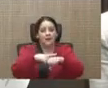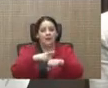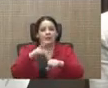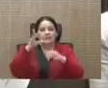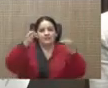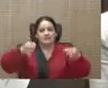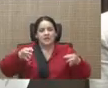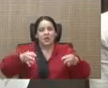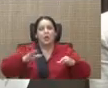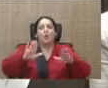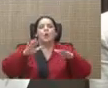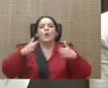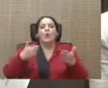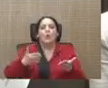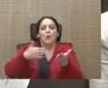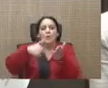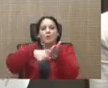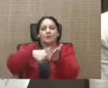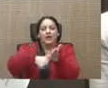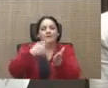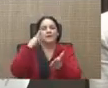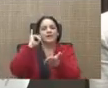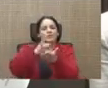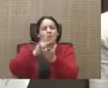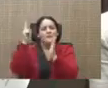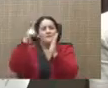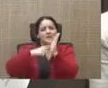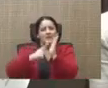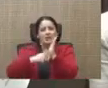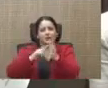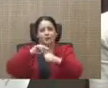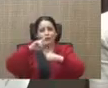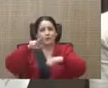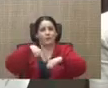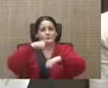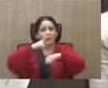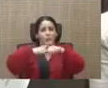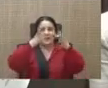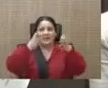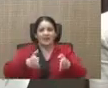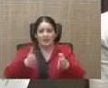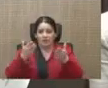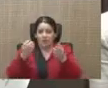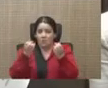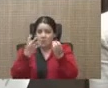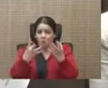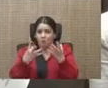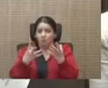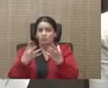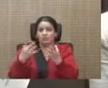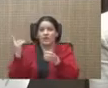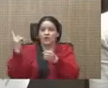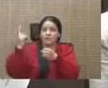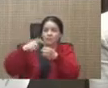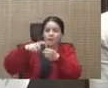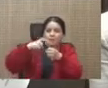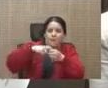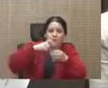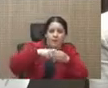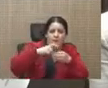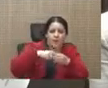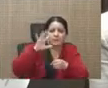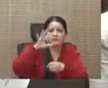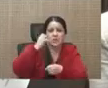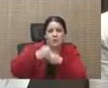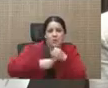eligieron miles de neorepublicanos en todo el país, muchísimos de los cuales se han sumado a nuestras filas en estos menos de 5 años de existencia, cansados